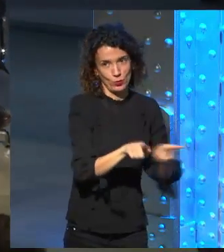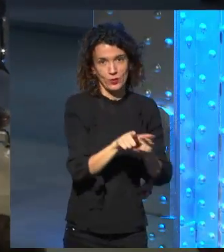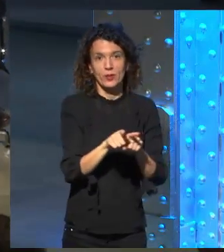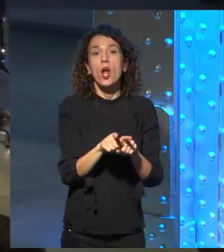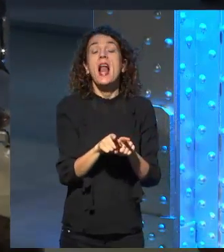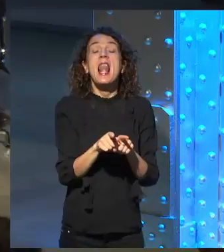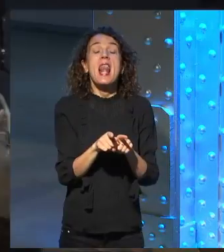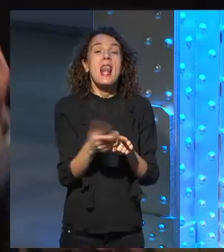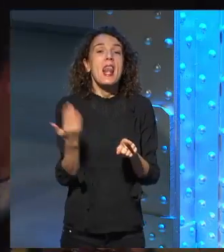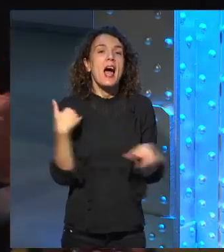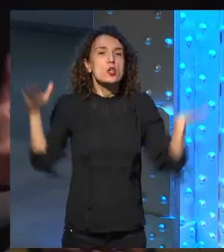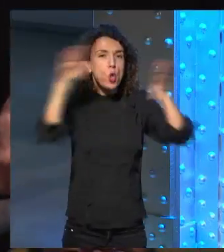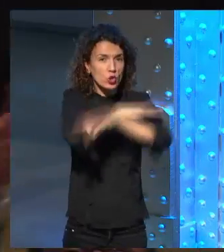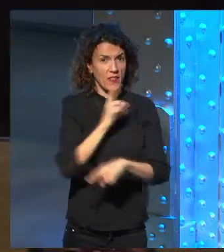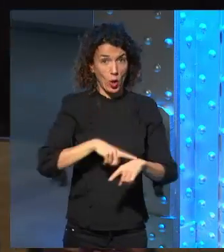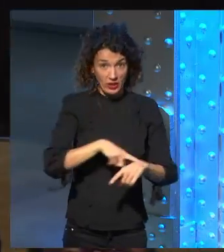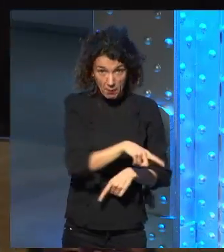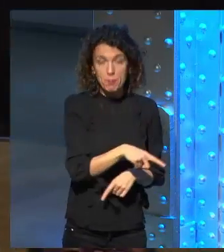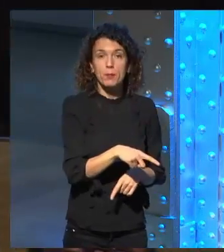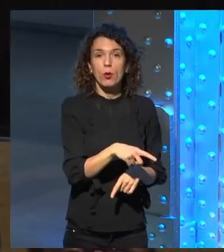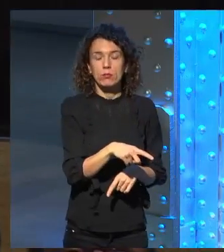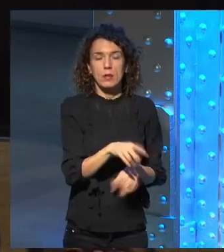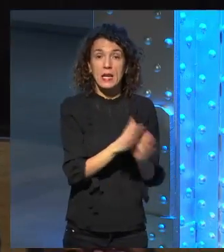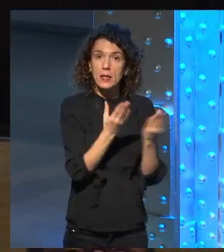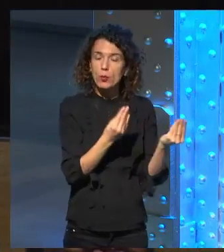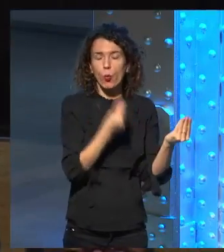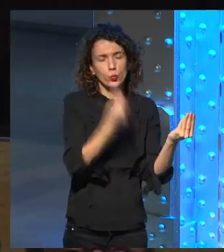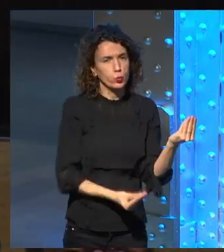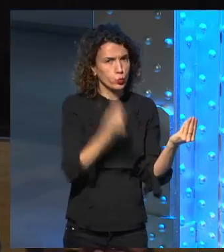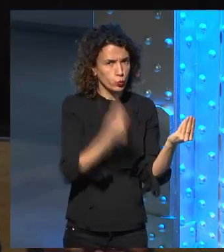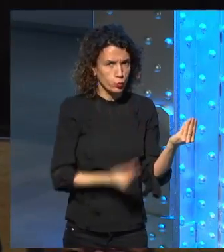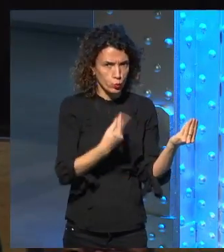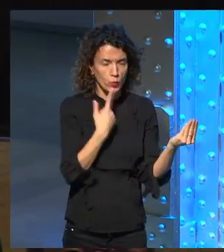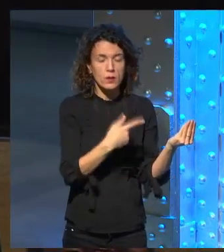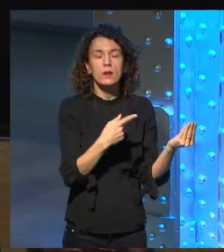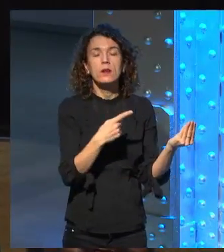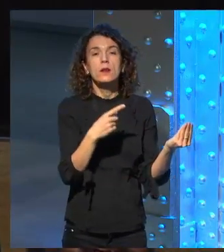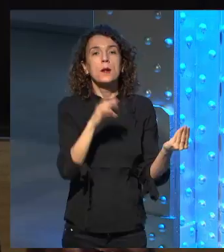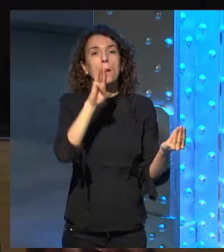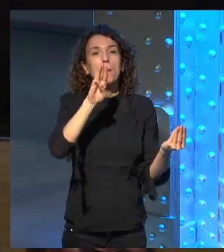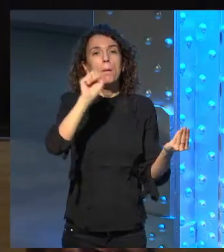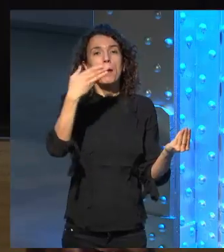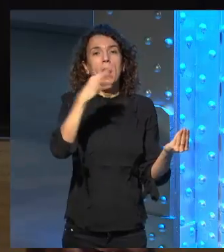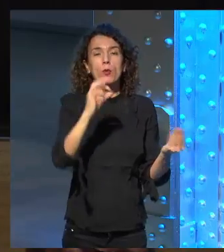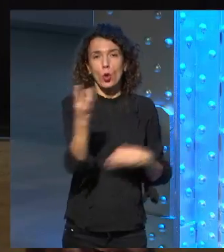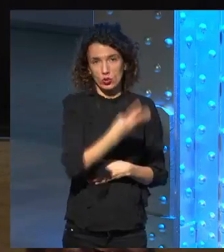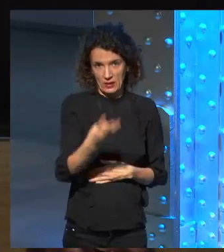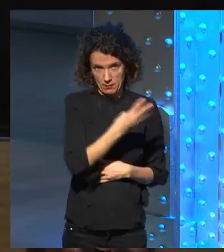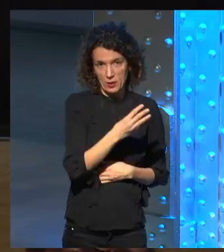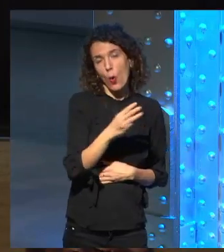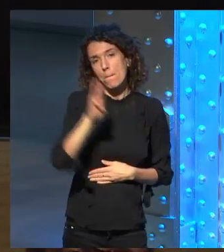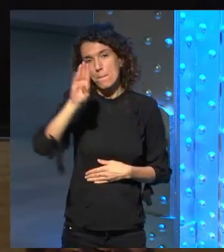los Tiempos, la verdad es que es de esas cosas que, en fin, inolvidables. Quería preguntarle a Pablo, a los tres, pero a